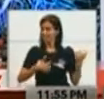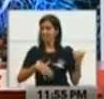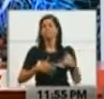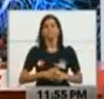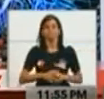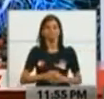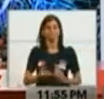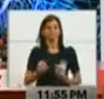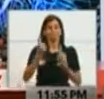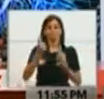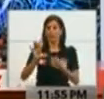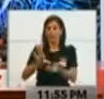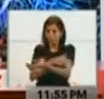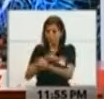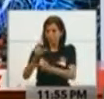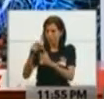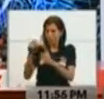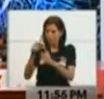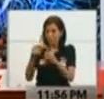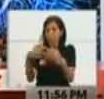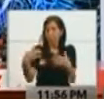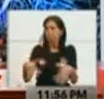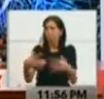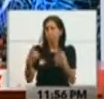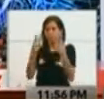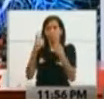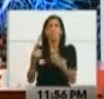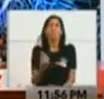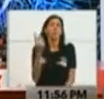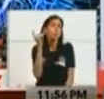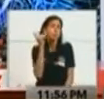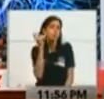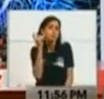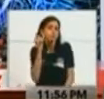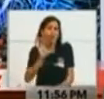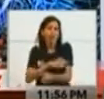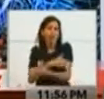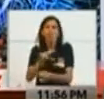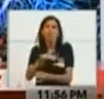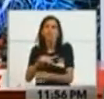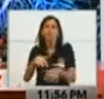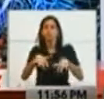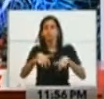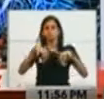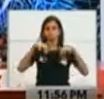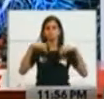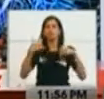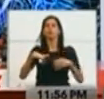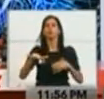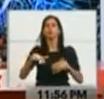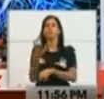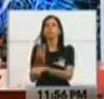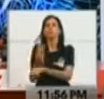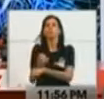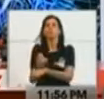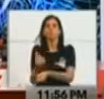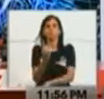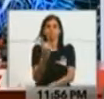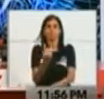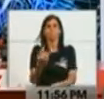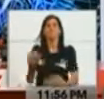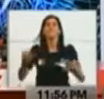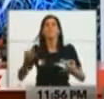aleccionador. Yo siempre me acuerdo, la primera vez que yo escuché a Ali Primera fue en el estadio de Maturín. Y la primera canción, sí, en vivo,